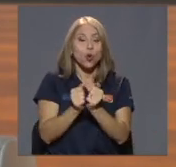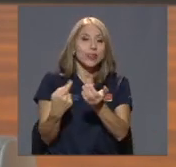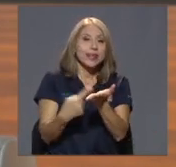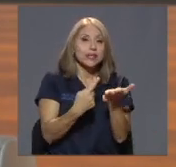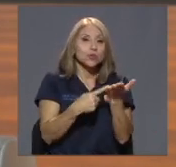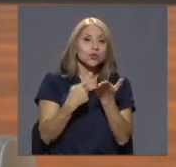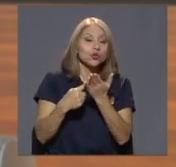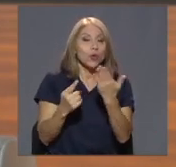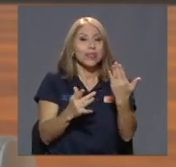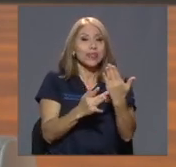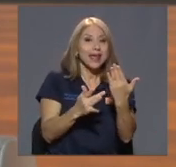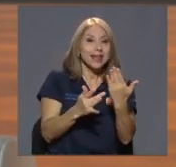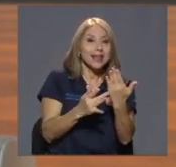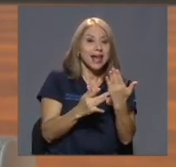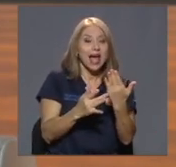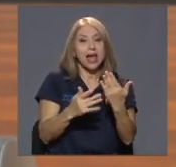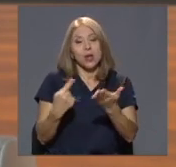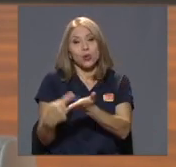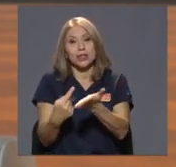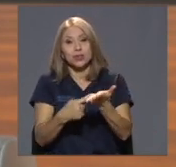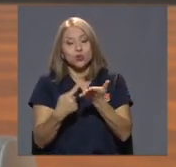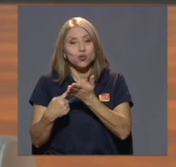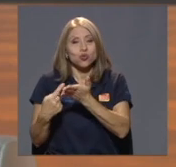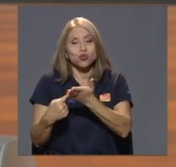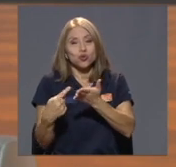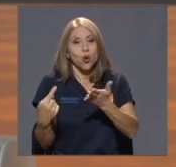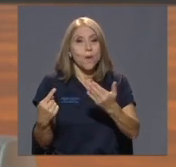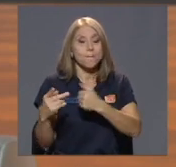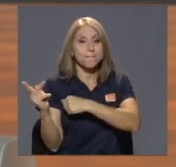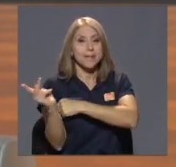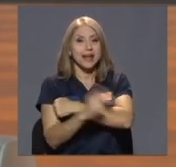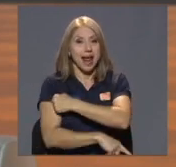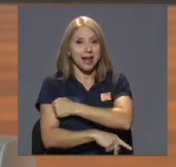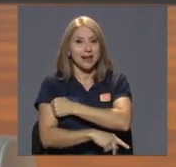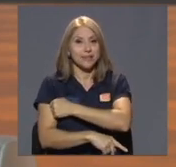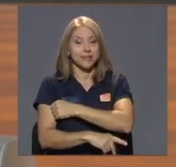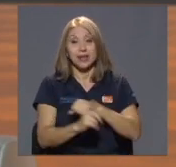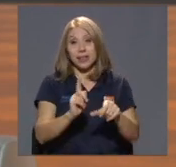penal también de casos. Aterrizar a que la gente